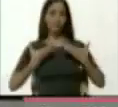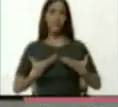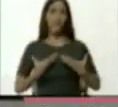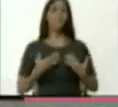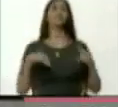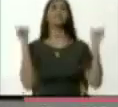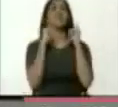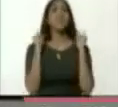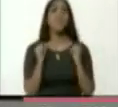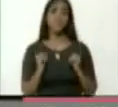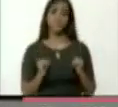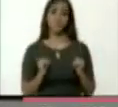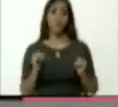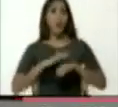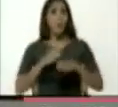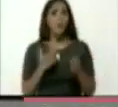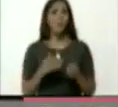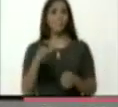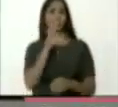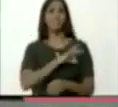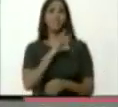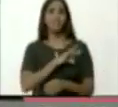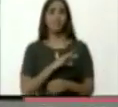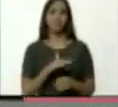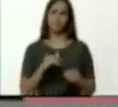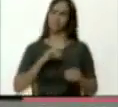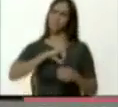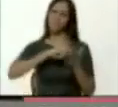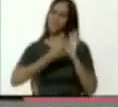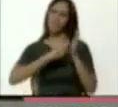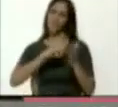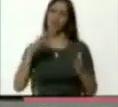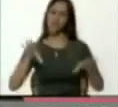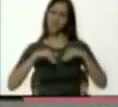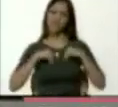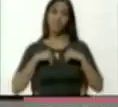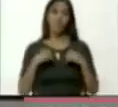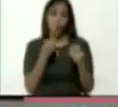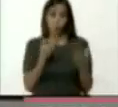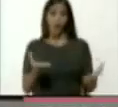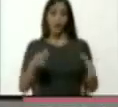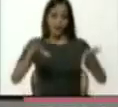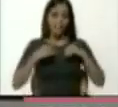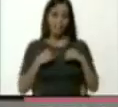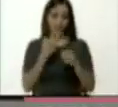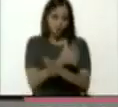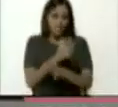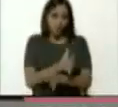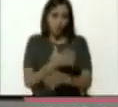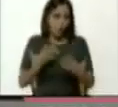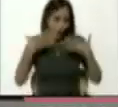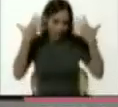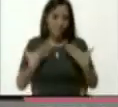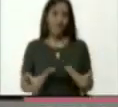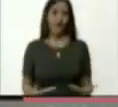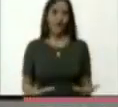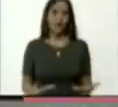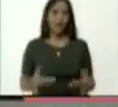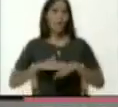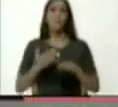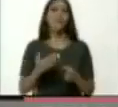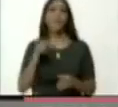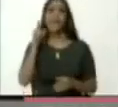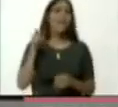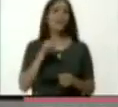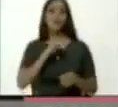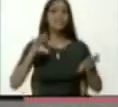feliz. Porque en esta sociedad... ¿Qué significa aceptarse? Bueno, que se acepte lo que es. Su sexualidad. Todo. Porque él no se